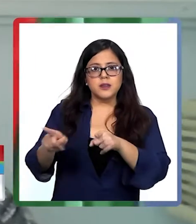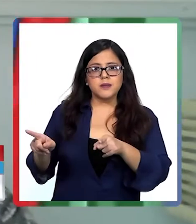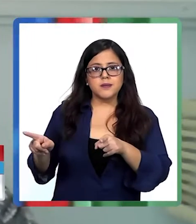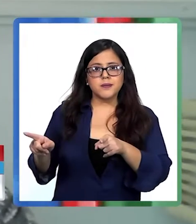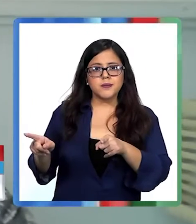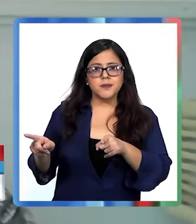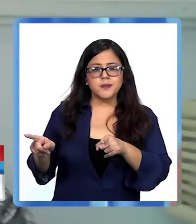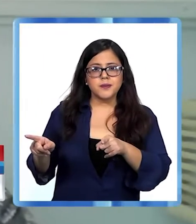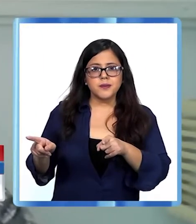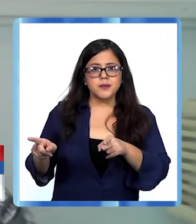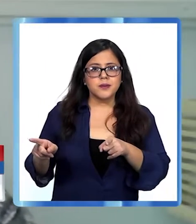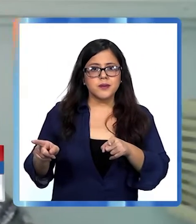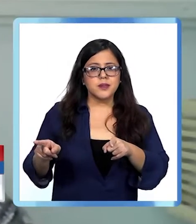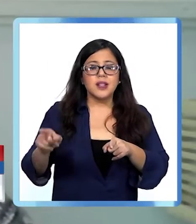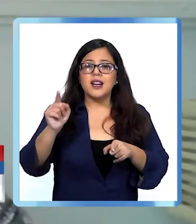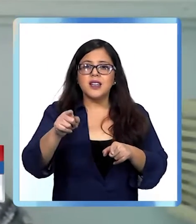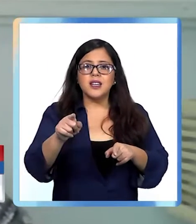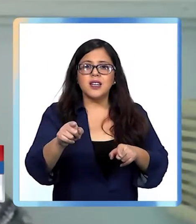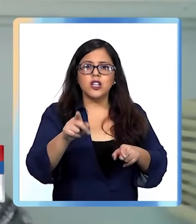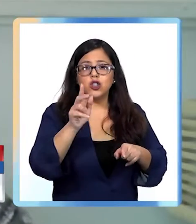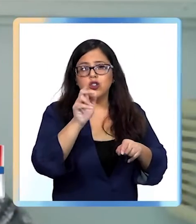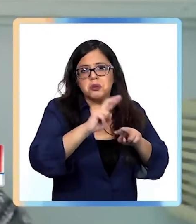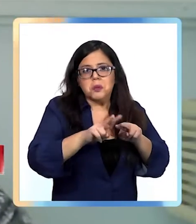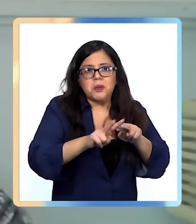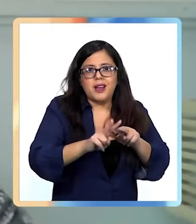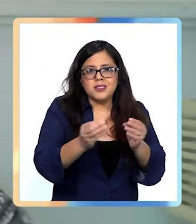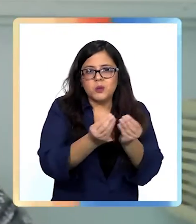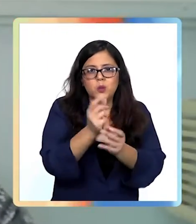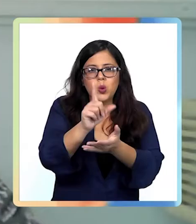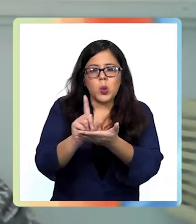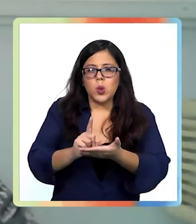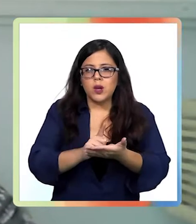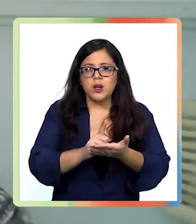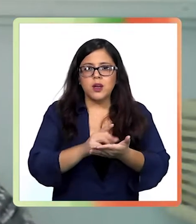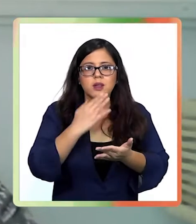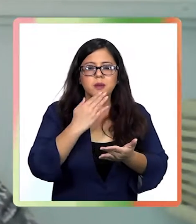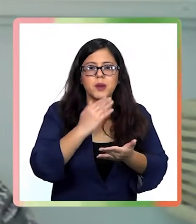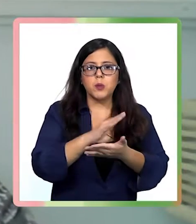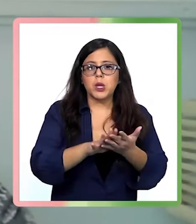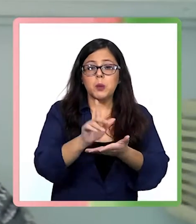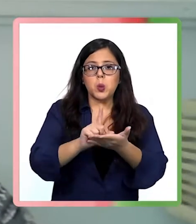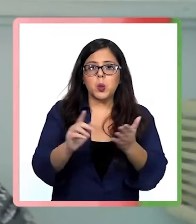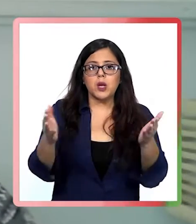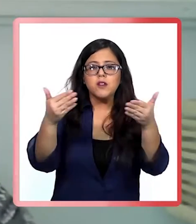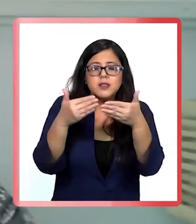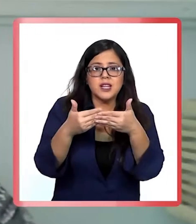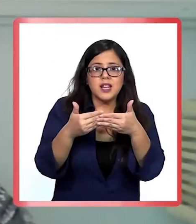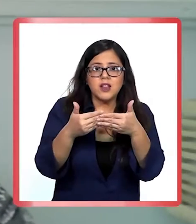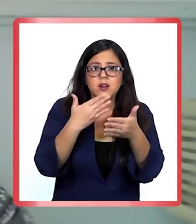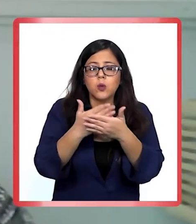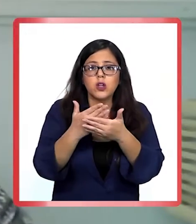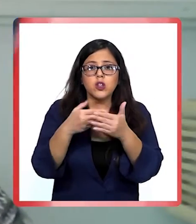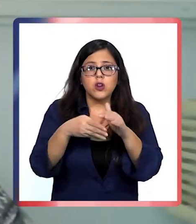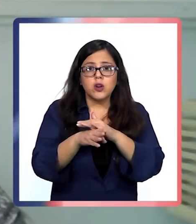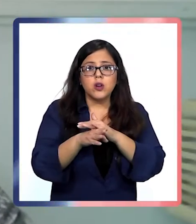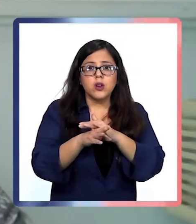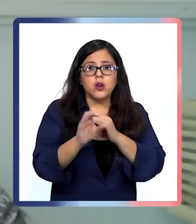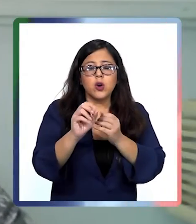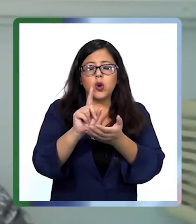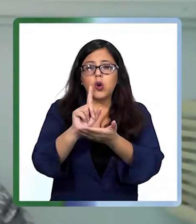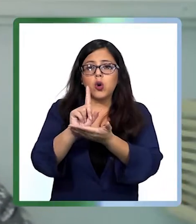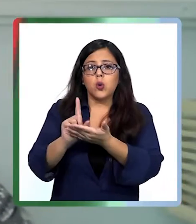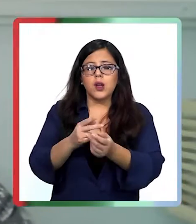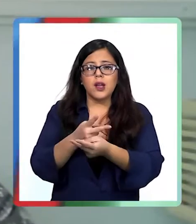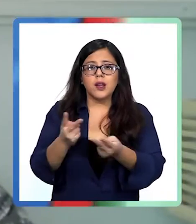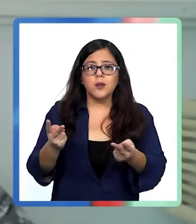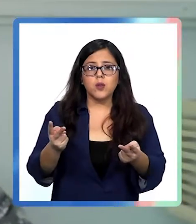tema de la fiscalización es obvio, no se realiza en muchas partes. De hecho, en los lugares, espacios cerrados donde uno